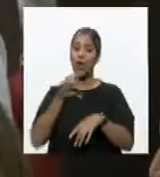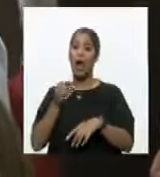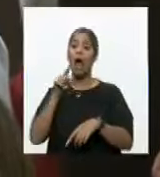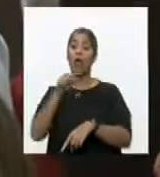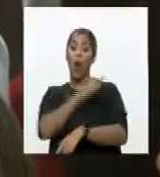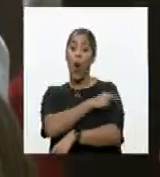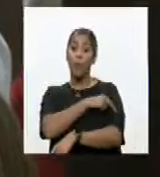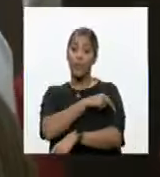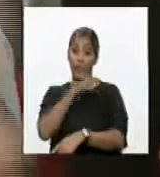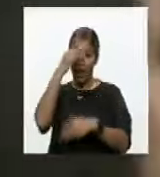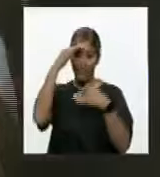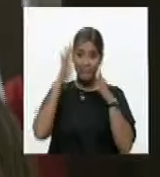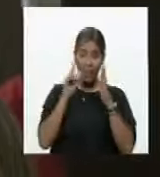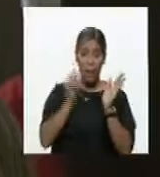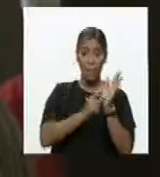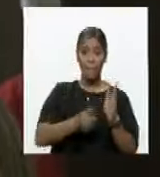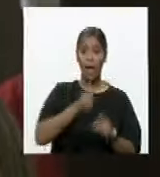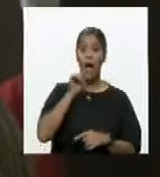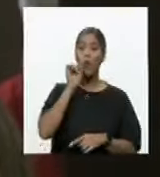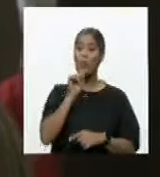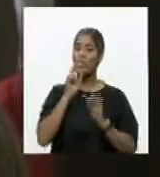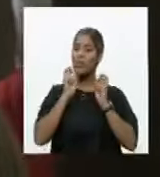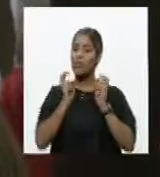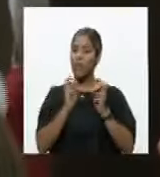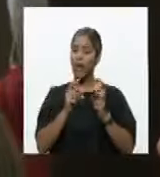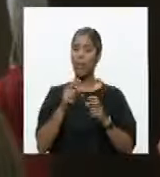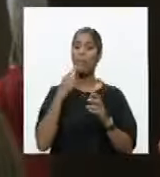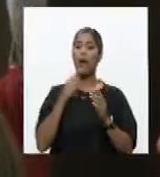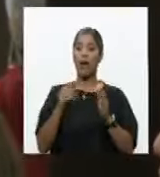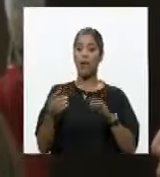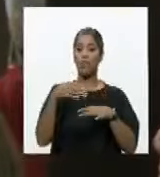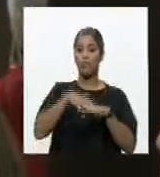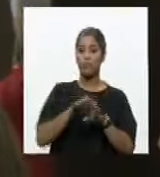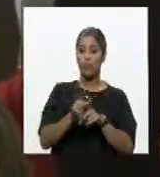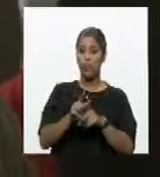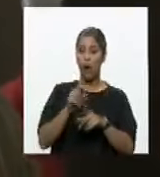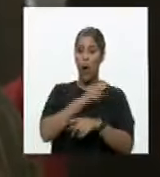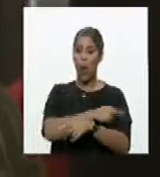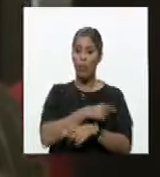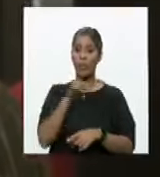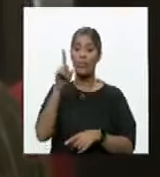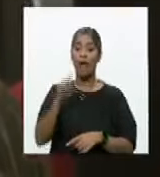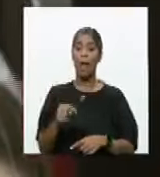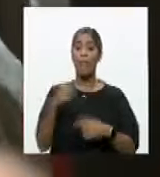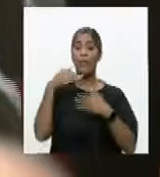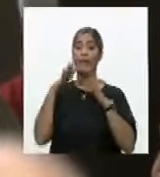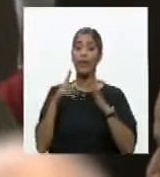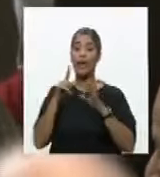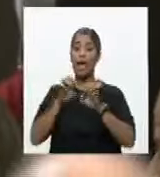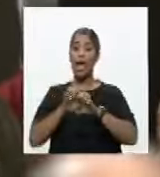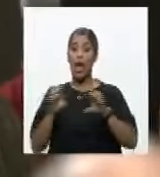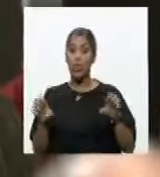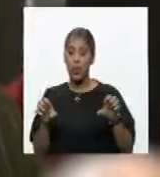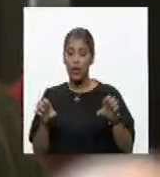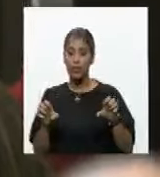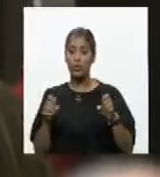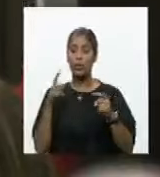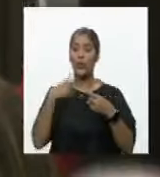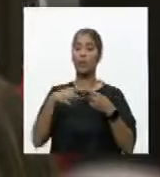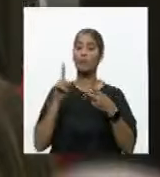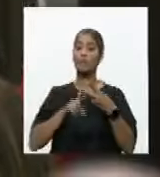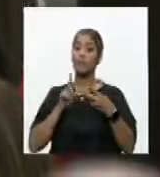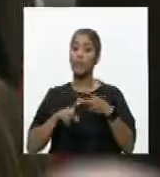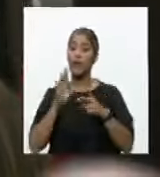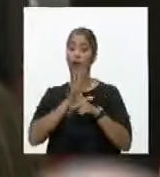de esas áreas integran ese convenio bilateral, mas sin embargo también atienden la parte de educación, la parte de